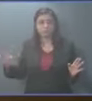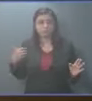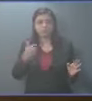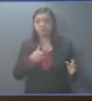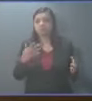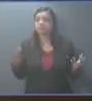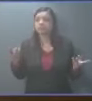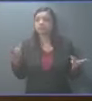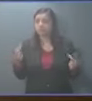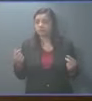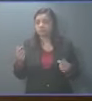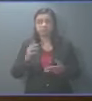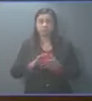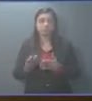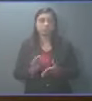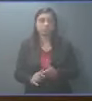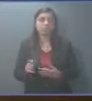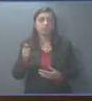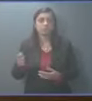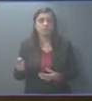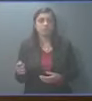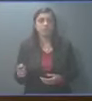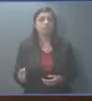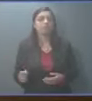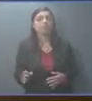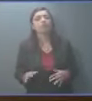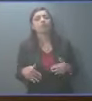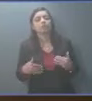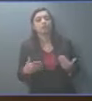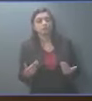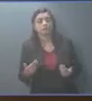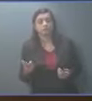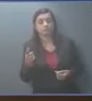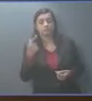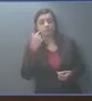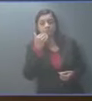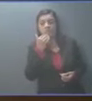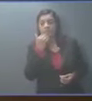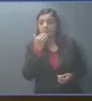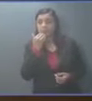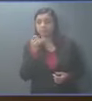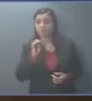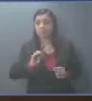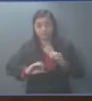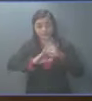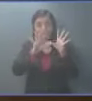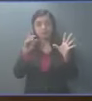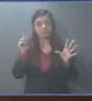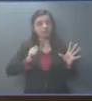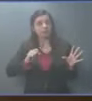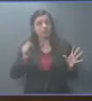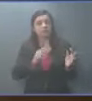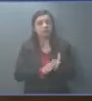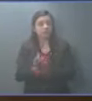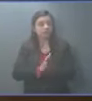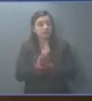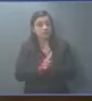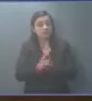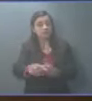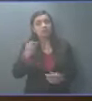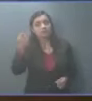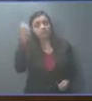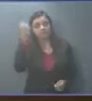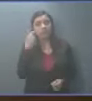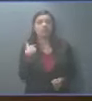de cuánto han sido los montos. Y lo digo porque algo que hay que sí, que creo que es importante destacar, es